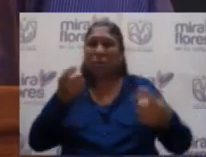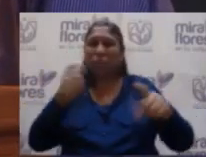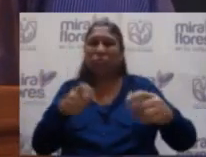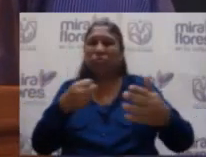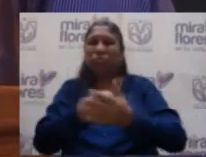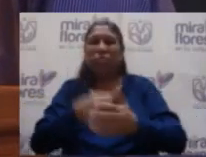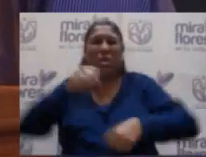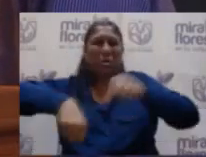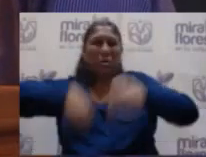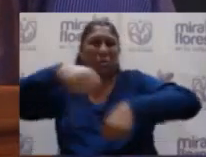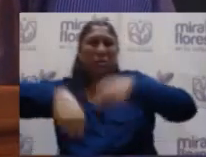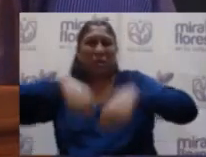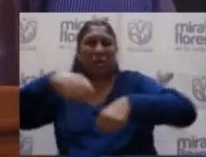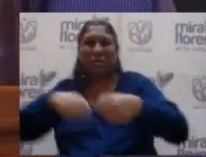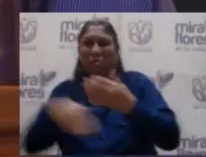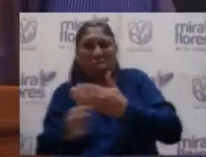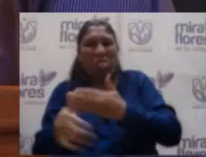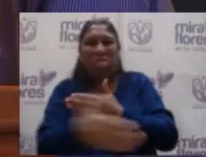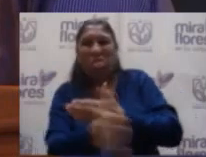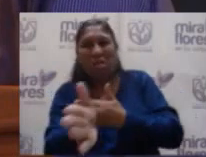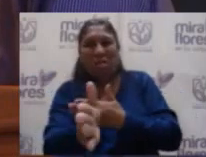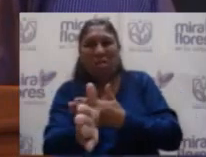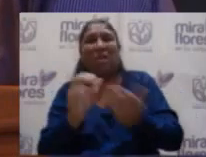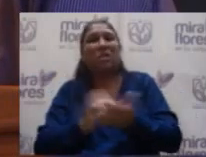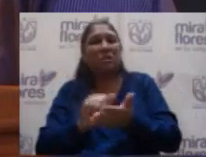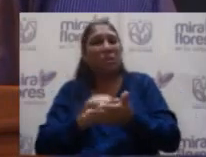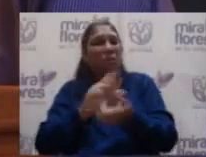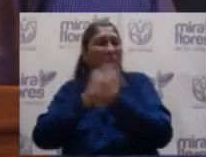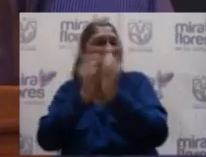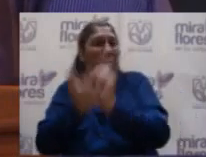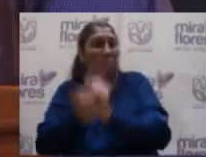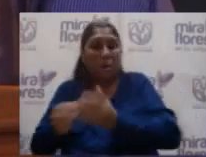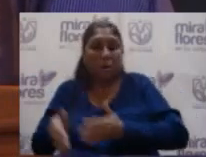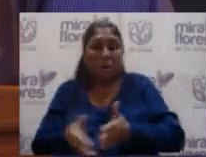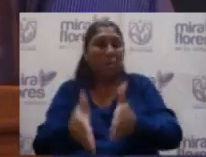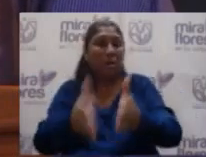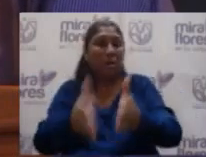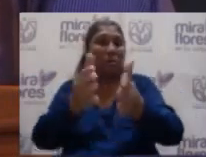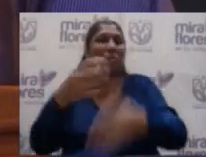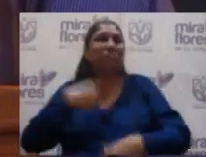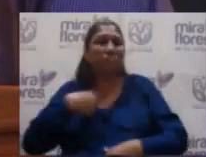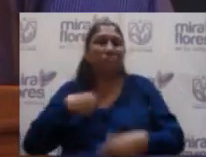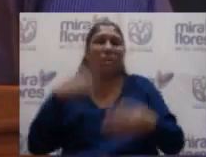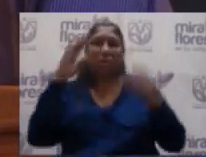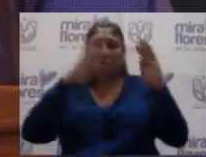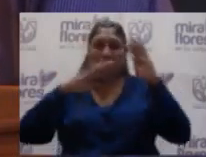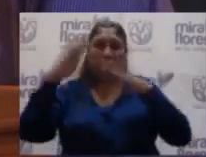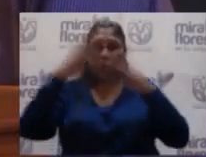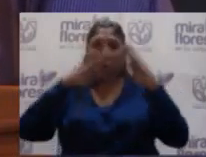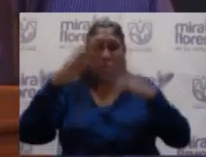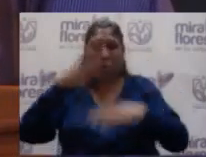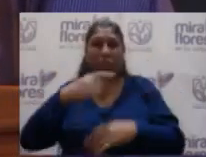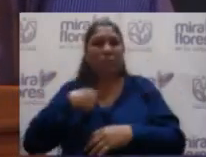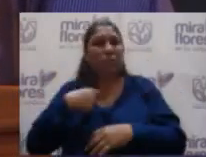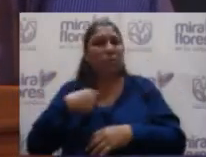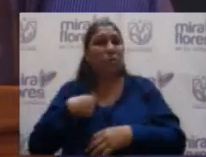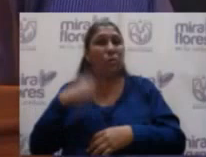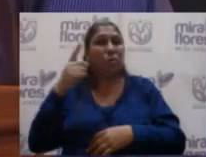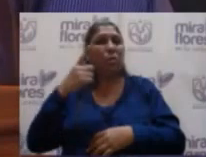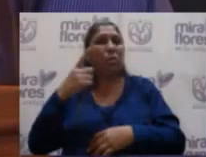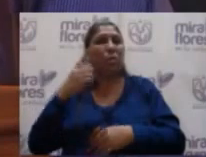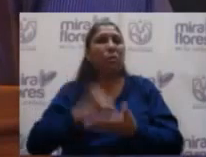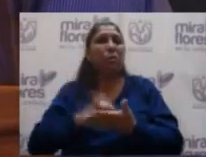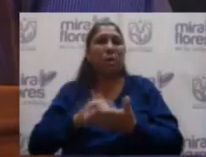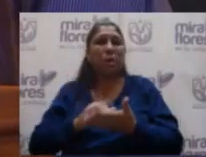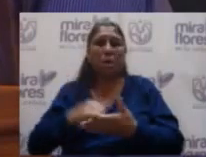los ciclistas. Si vamos a adaptar ciclovías, entonces sí me preocupa. Y yo soy uno de los que circula